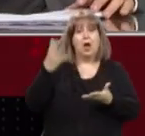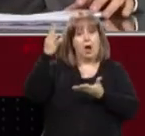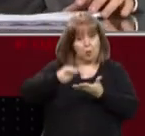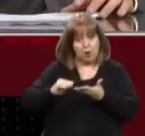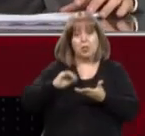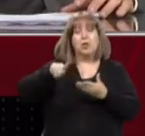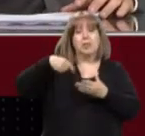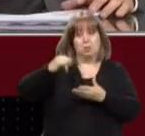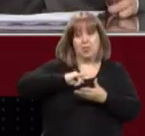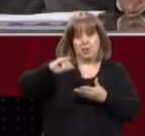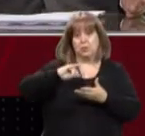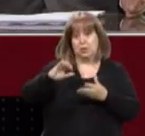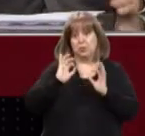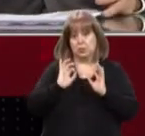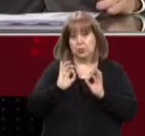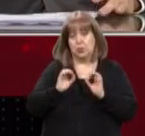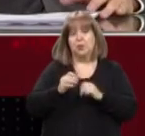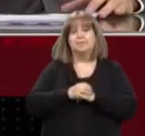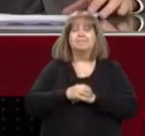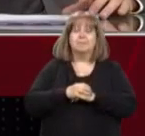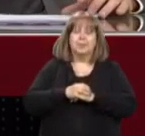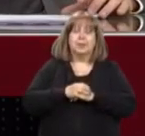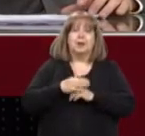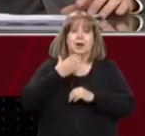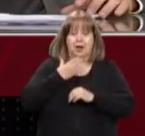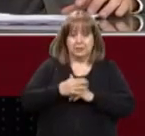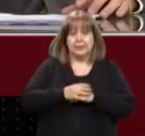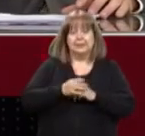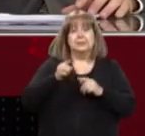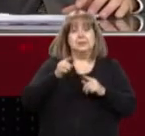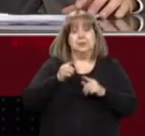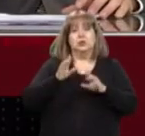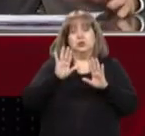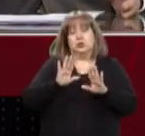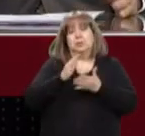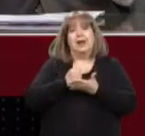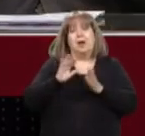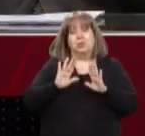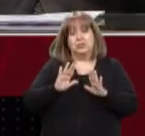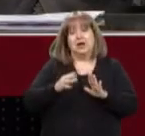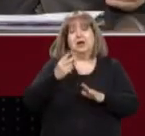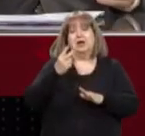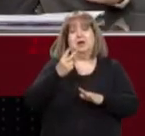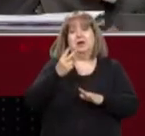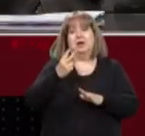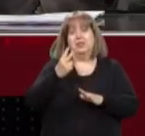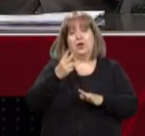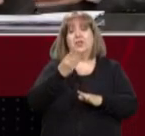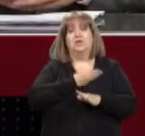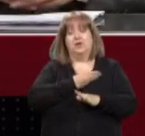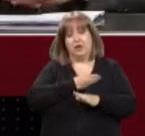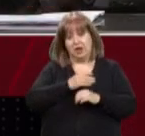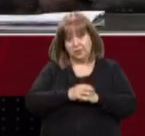familia después de lo que ha sufrido. Sabe que estamos todos expectantes por lo que va a pasar el 2 de febrero. Más allá de esas gracias, le hago la última. Si nos puede